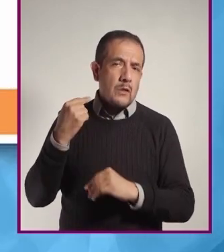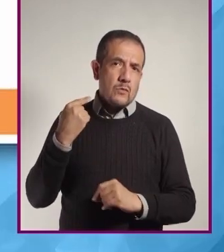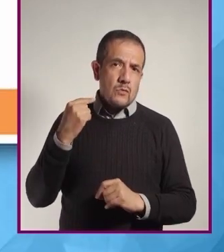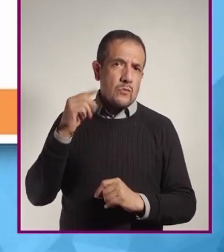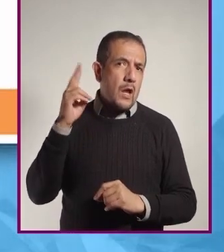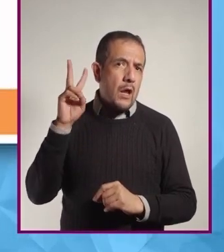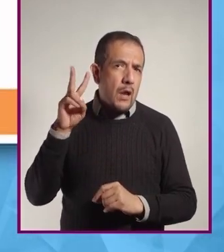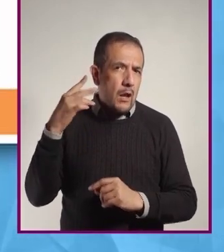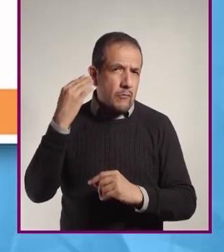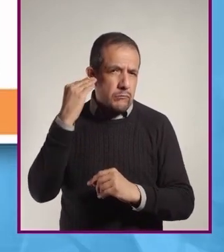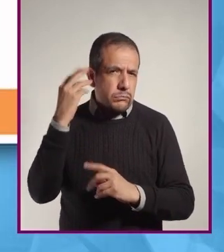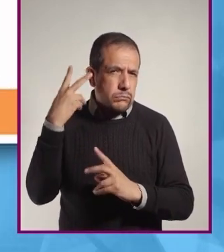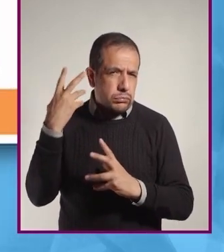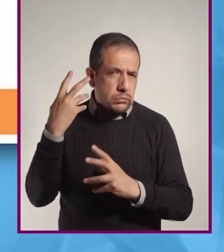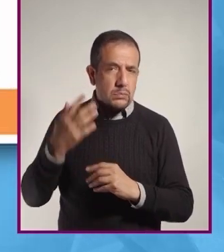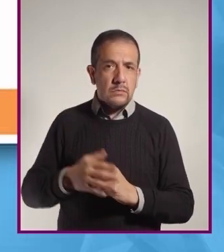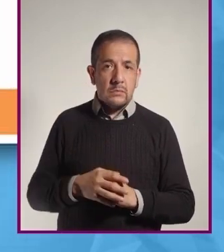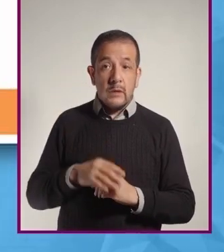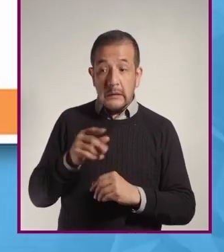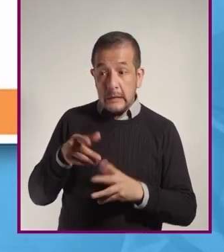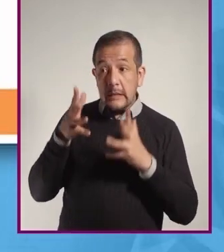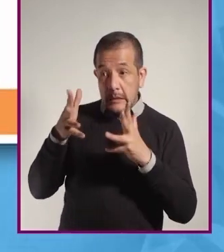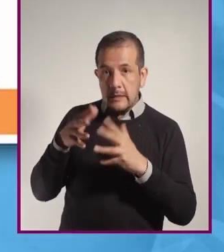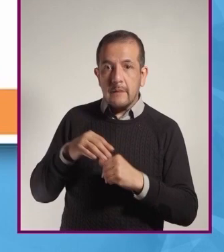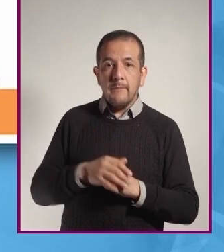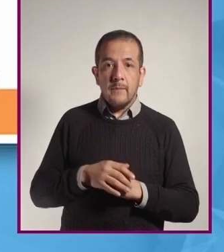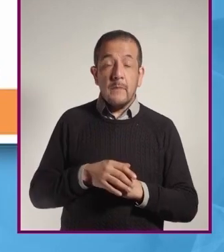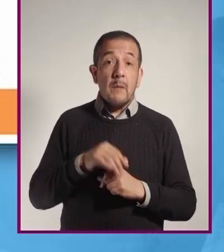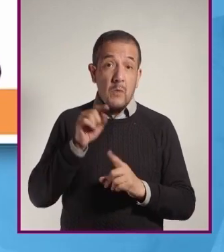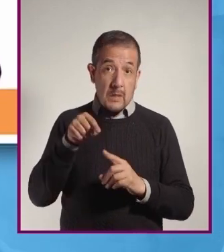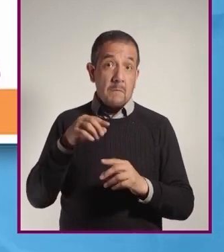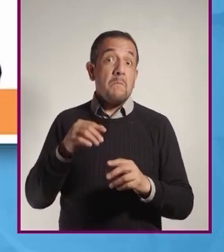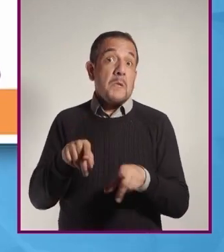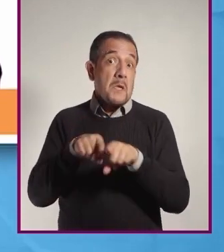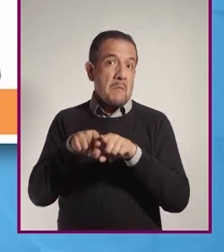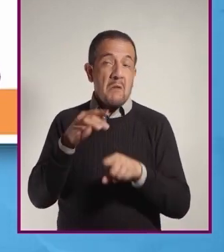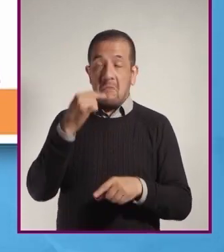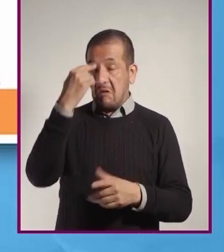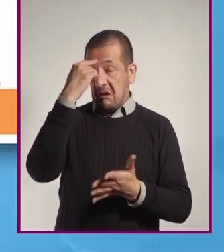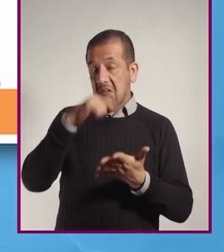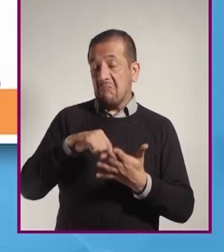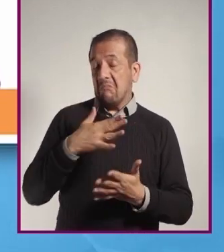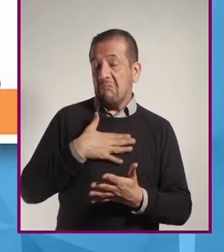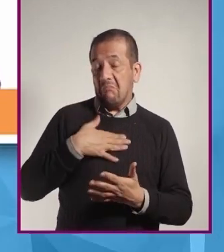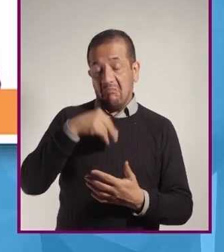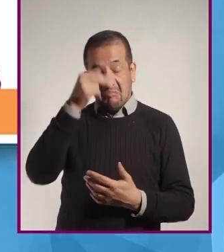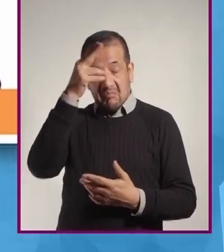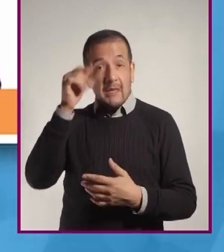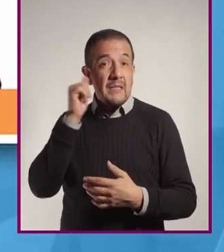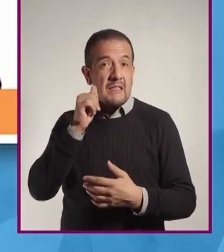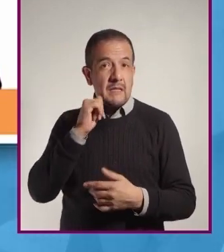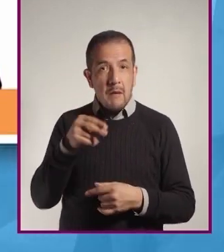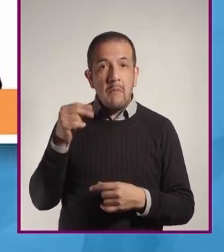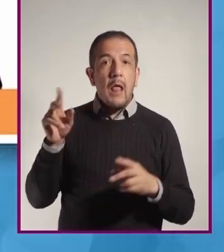Estuvo bien que le regañara a él. Se cree tan listo y está todo el tiempo escuchando música.